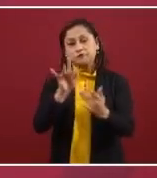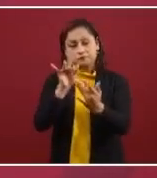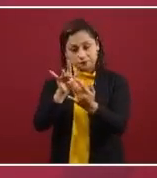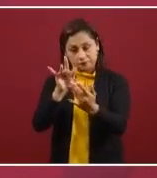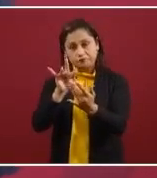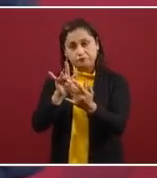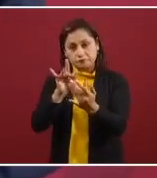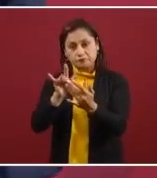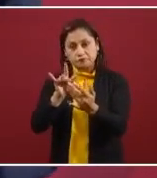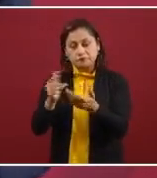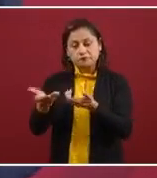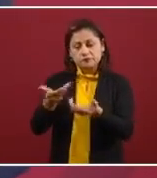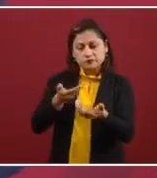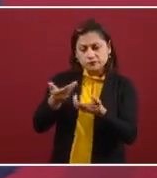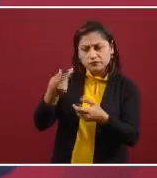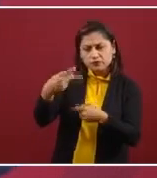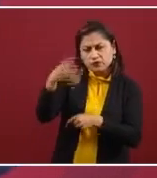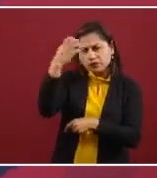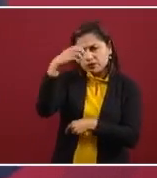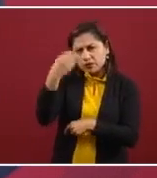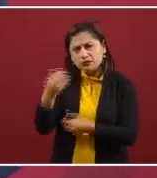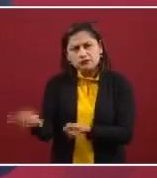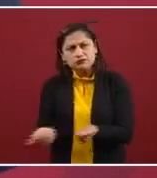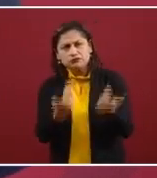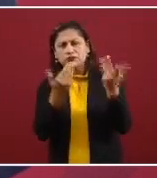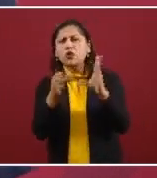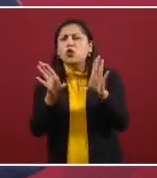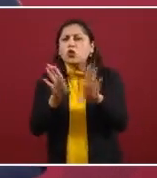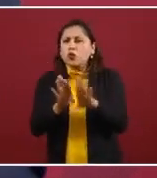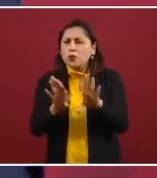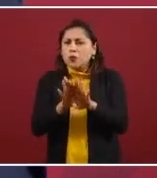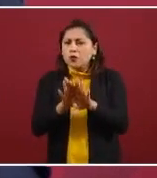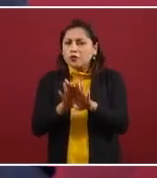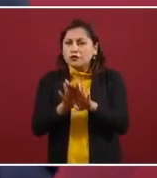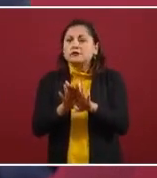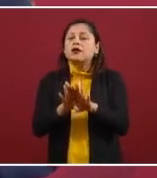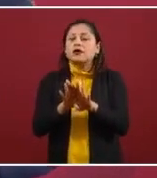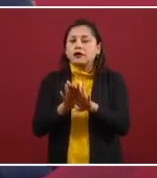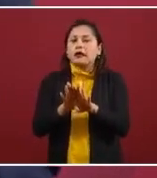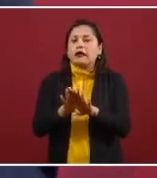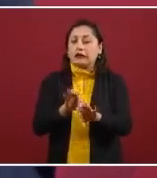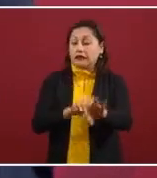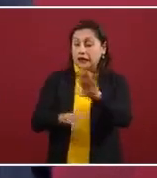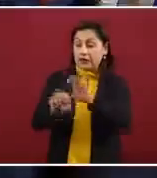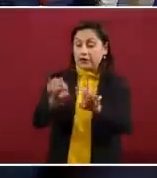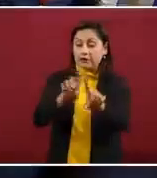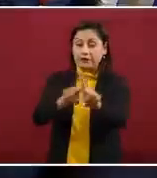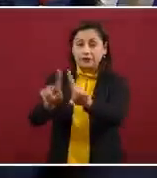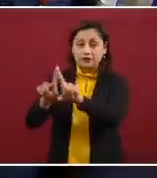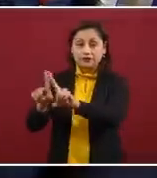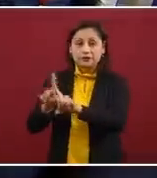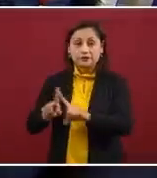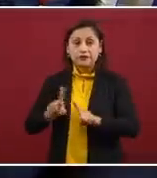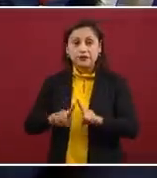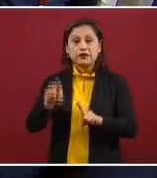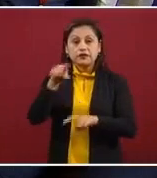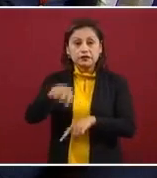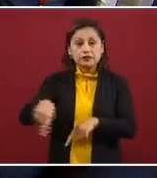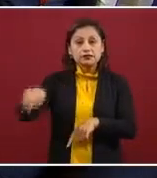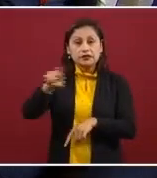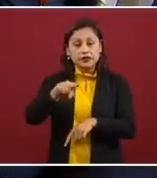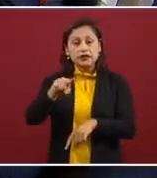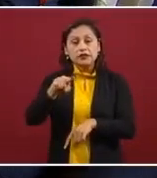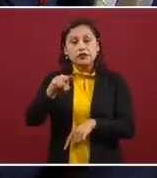un intercambio de experiencias con estas empresas que distribuyen